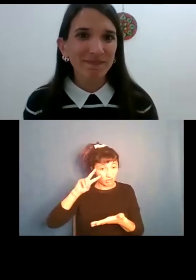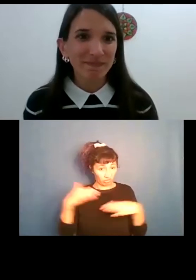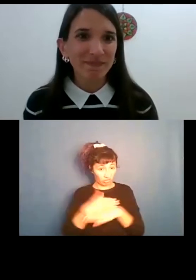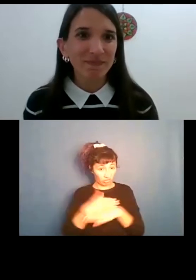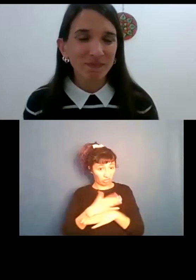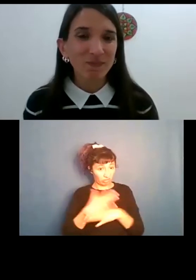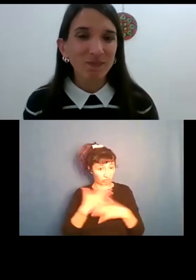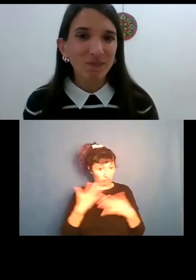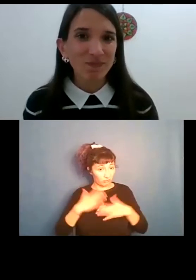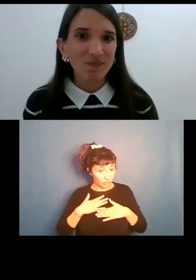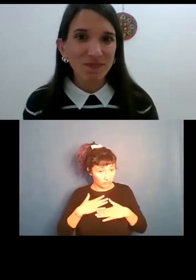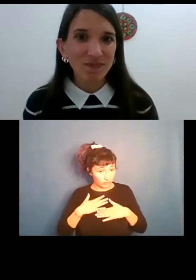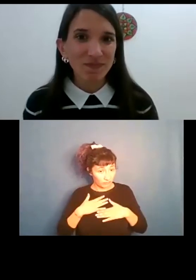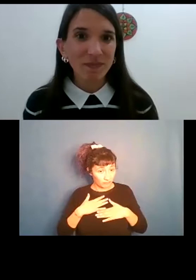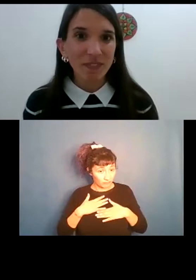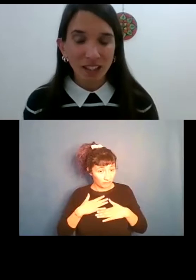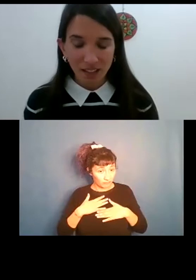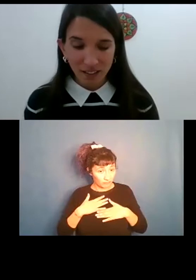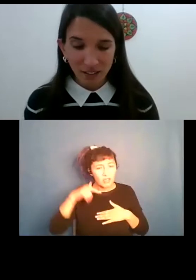qué estrategias van a